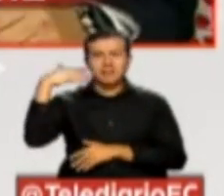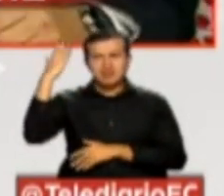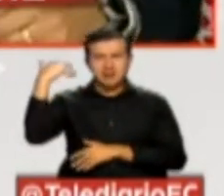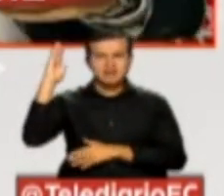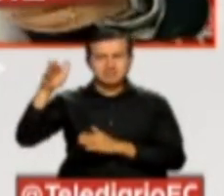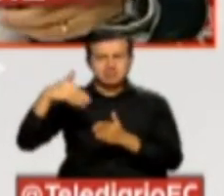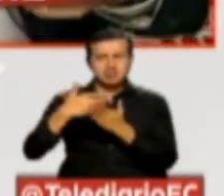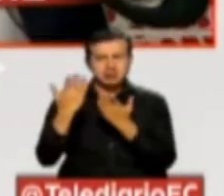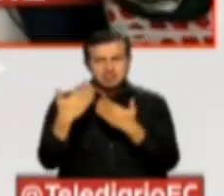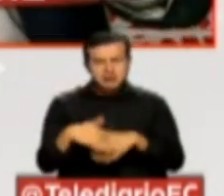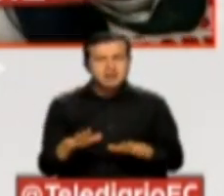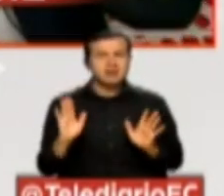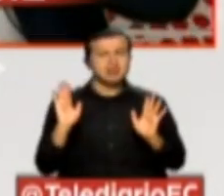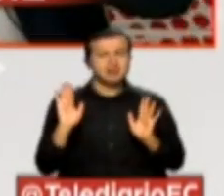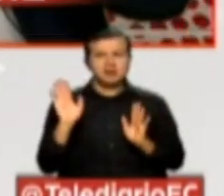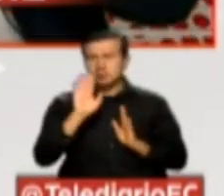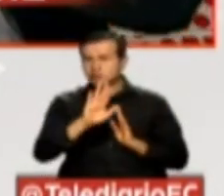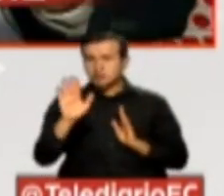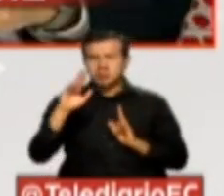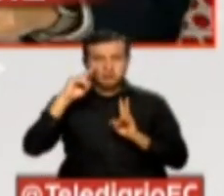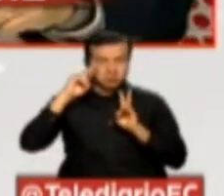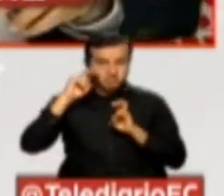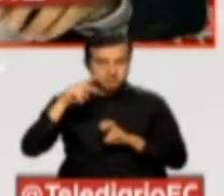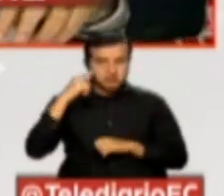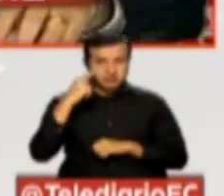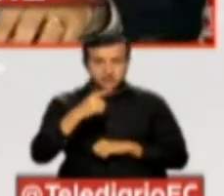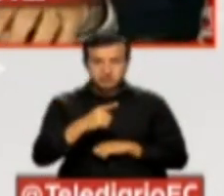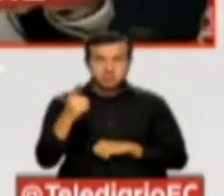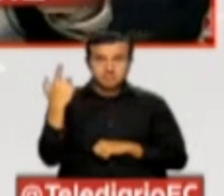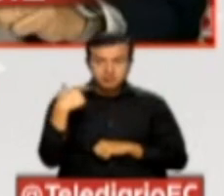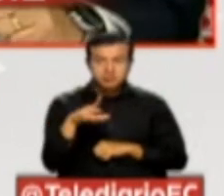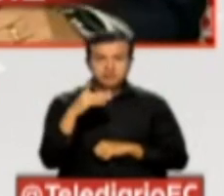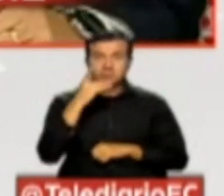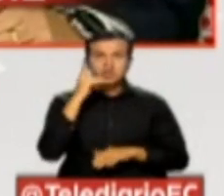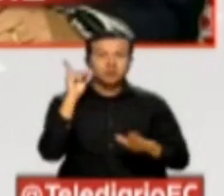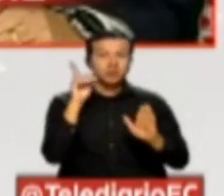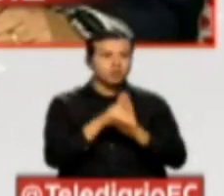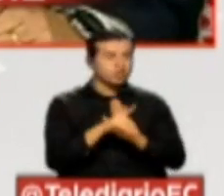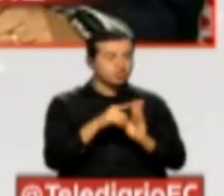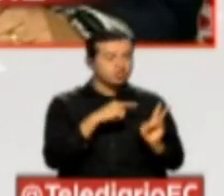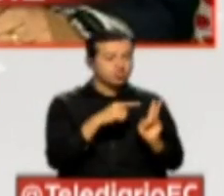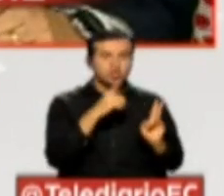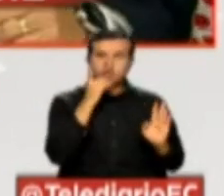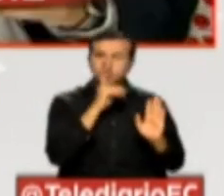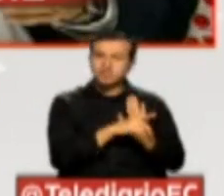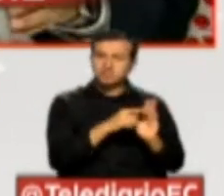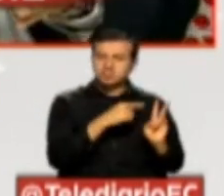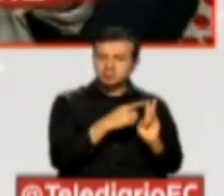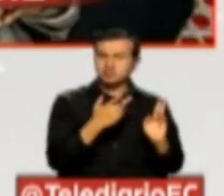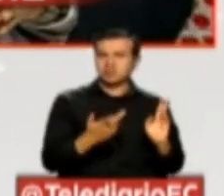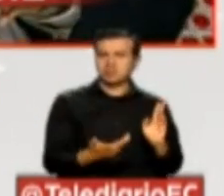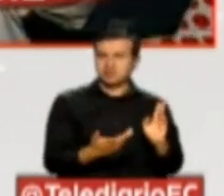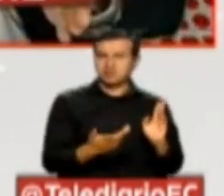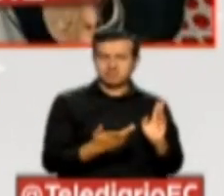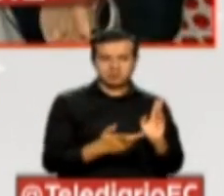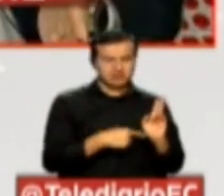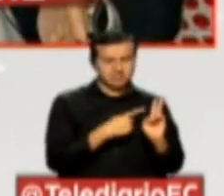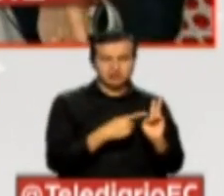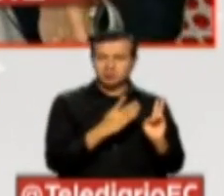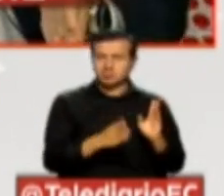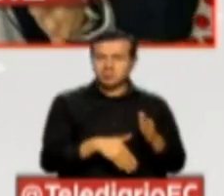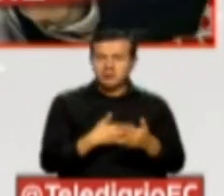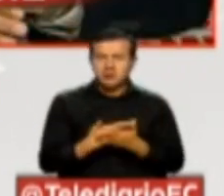anticipación. Inclusive, al parecer, y estoy investigando aquello, ya habrían formulado una denuncia. Entonces, el momento que llegan